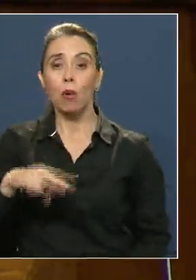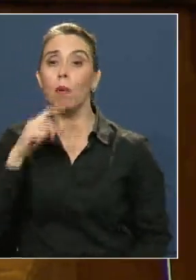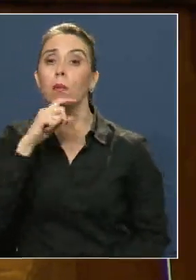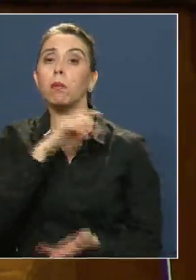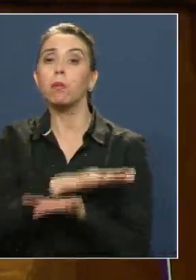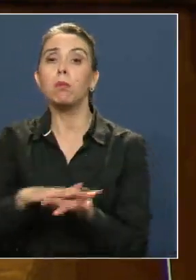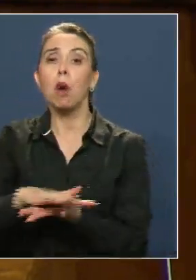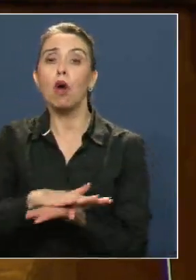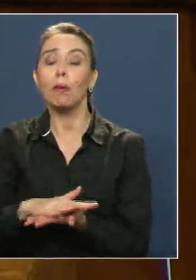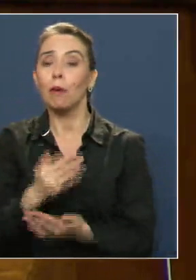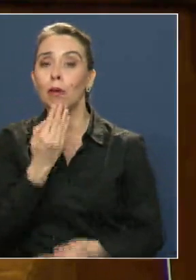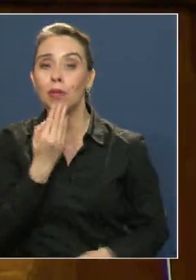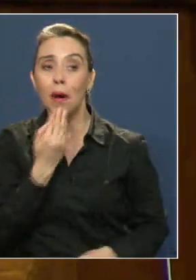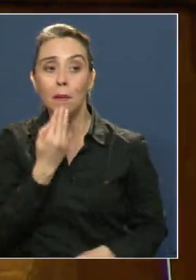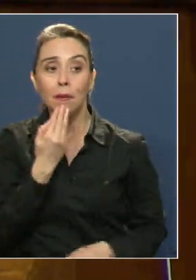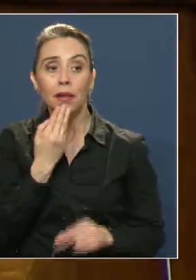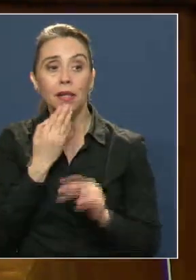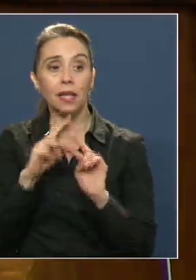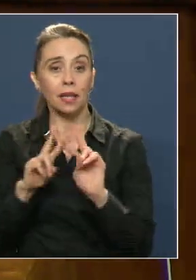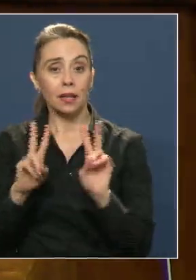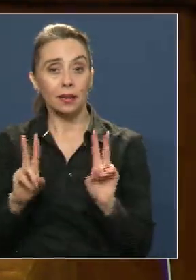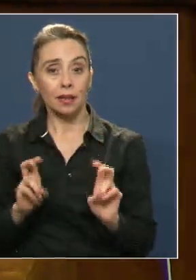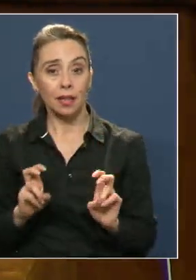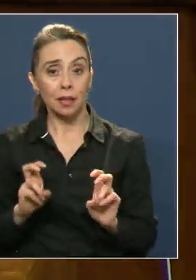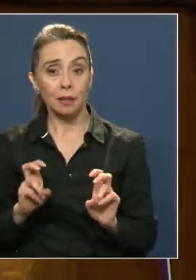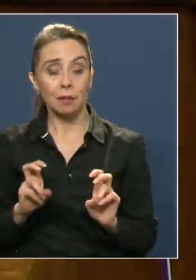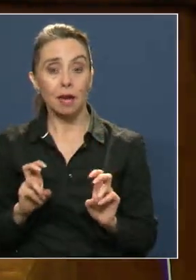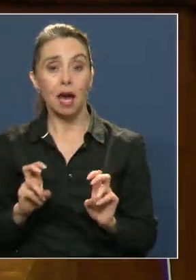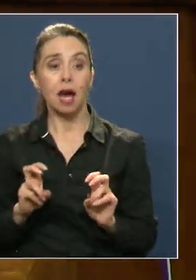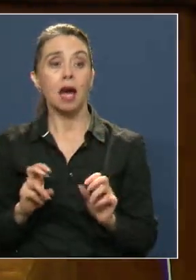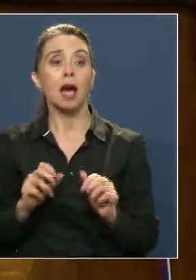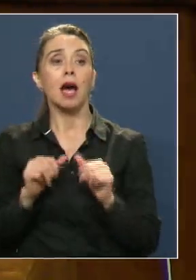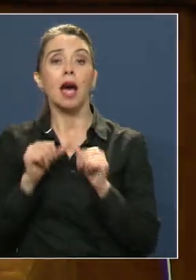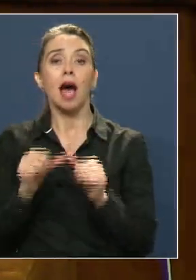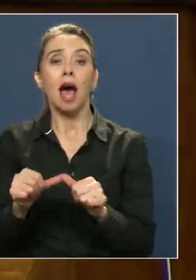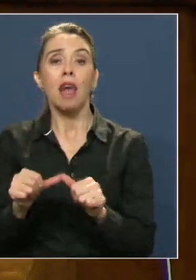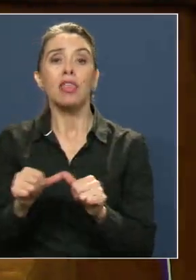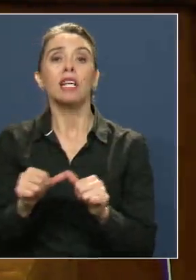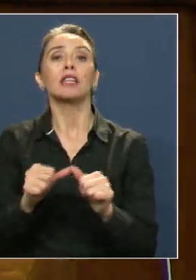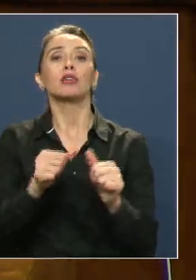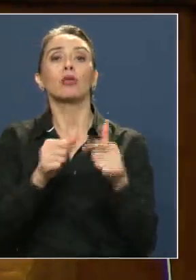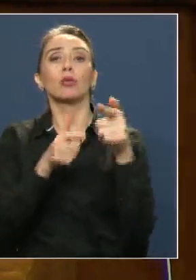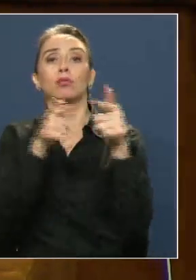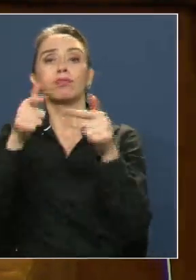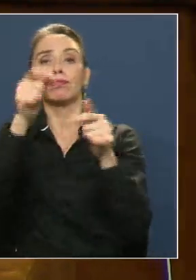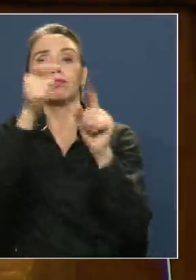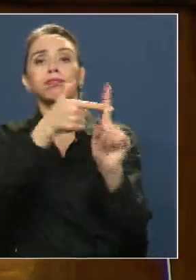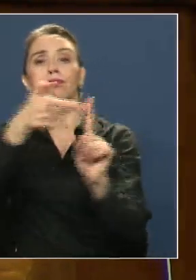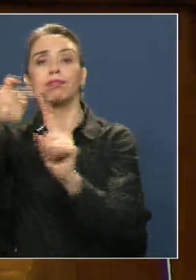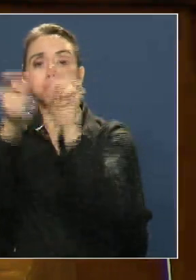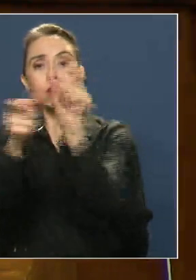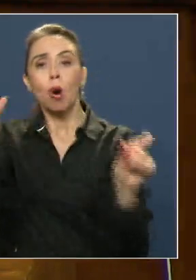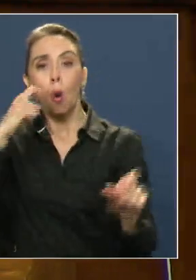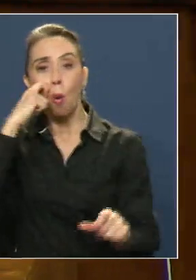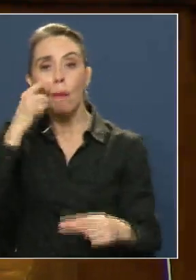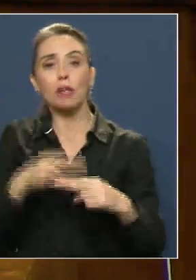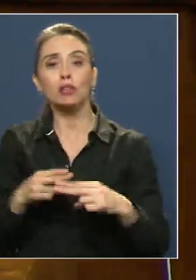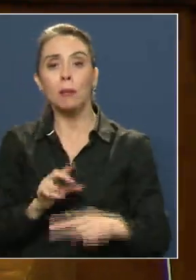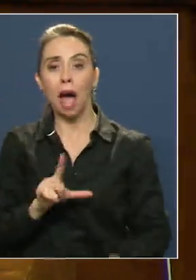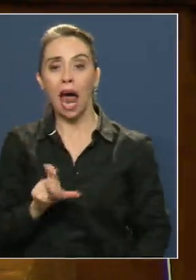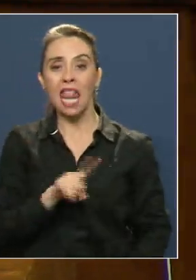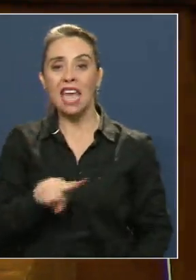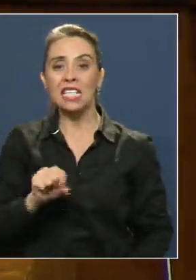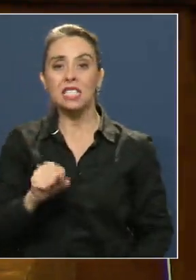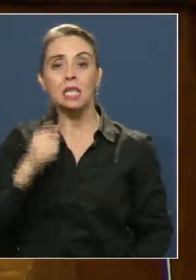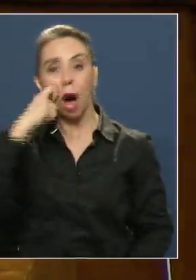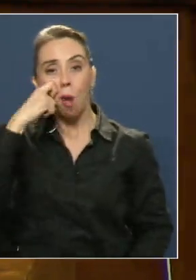ejemplo, también en el ámbito de materia de delitos de lesa humanidad, que en virtud de su entidad no prescriben,